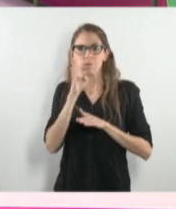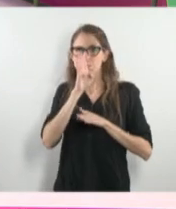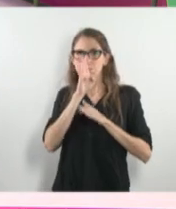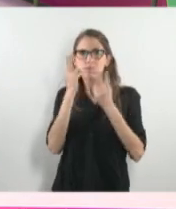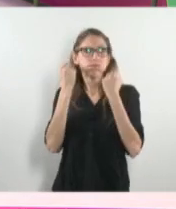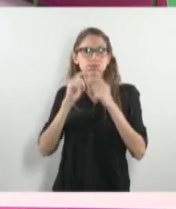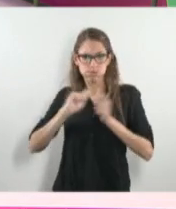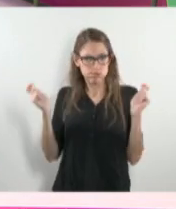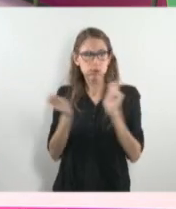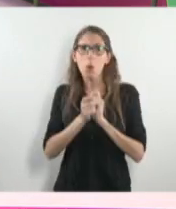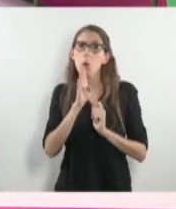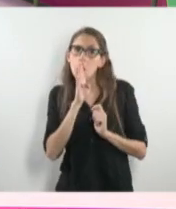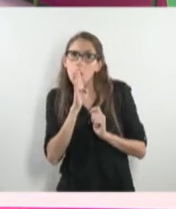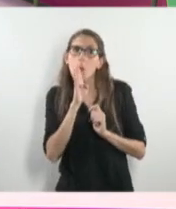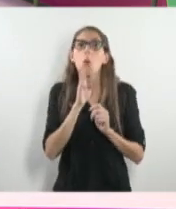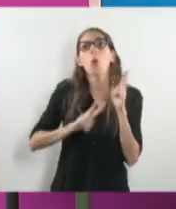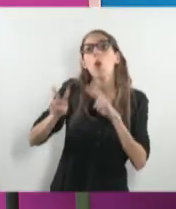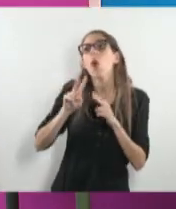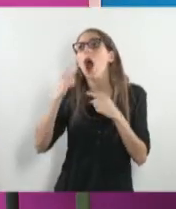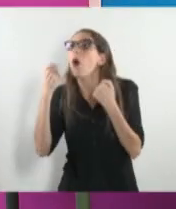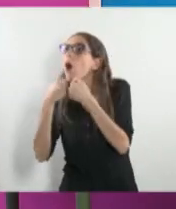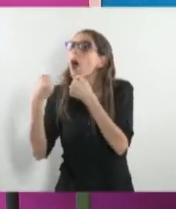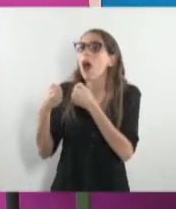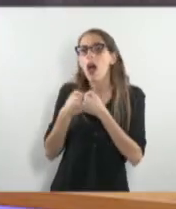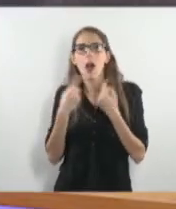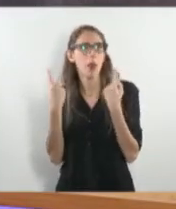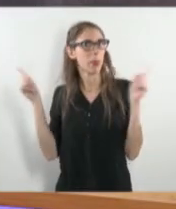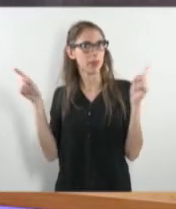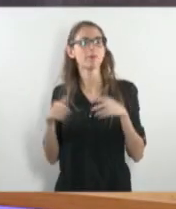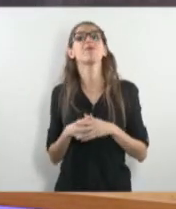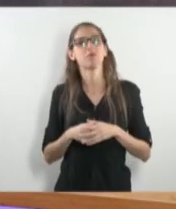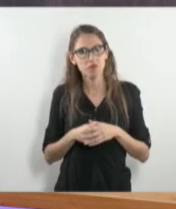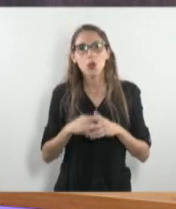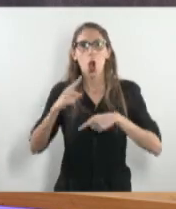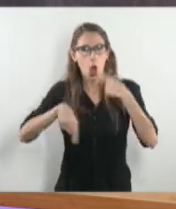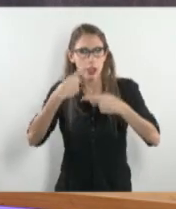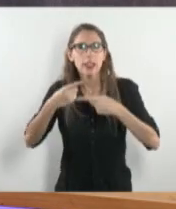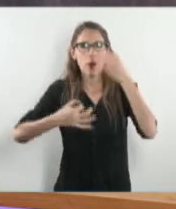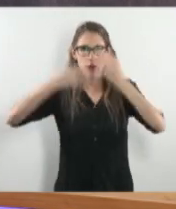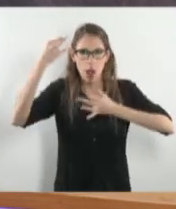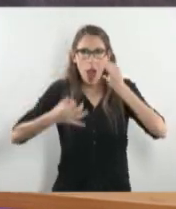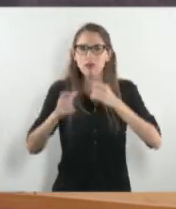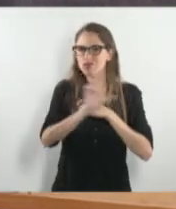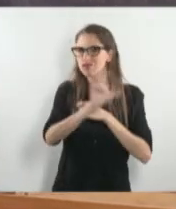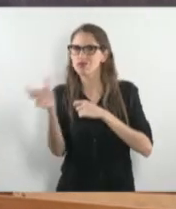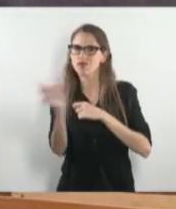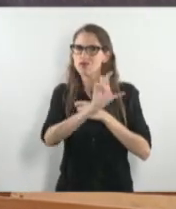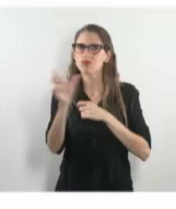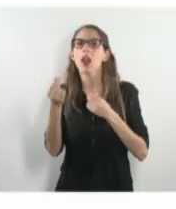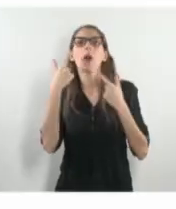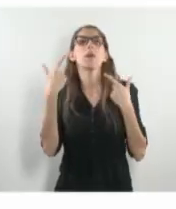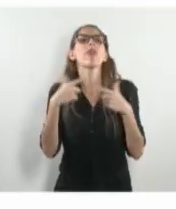como conciliador. Claro, perfecto. Bueno, seguimos entonces analizando estas diferencias en la voz de Martín